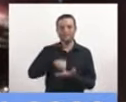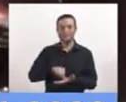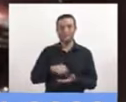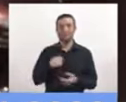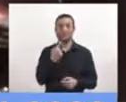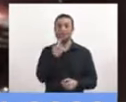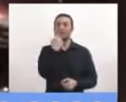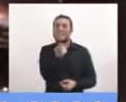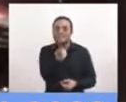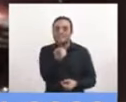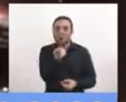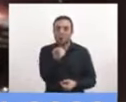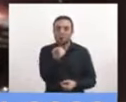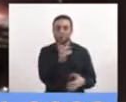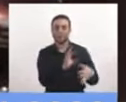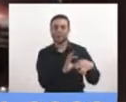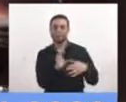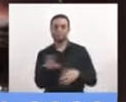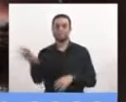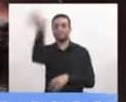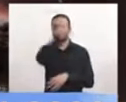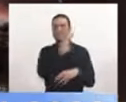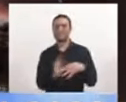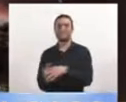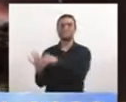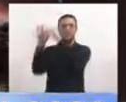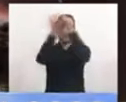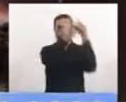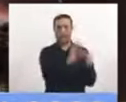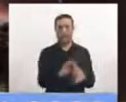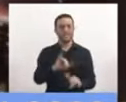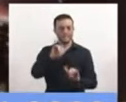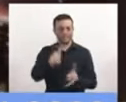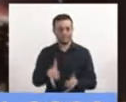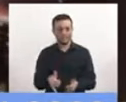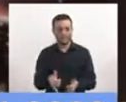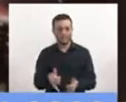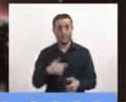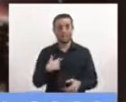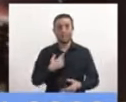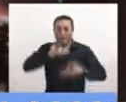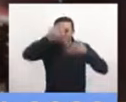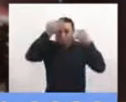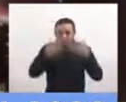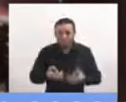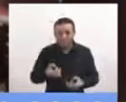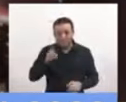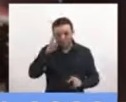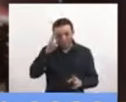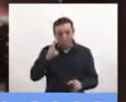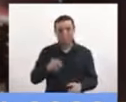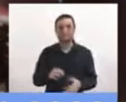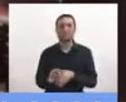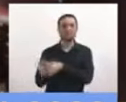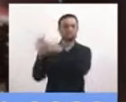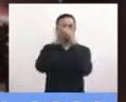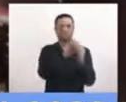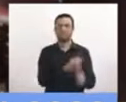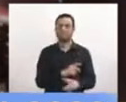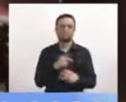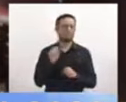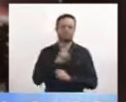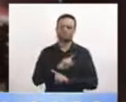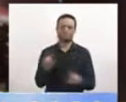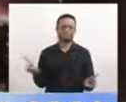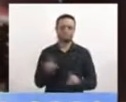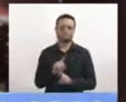el federalismo. Y con esto del aumento de impuestos quiero pasar al segundo tema, que es el que en el que iba a participar después, en el